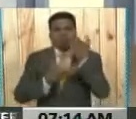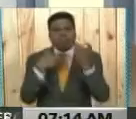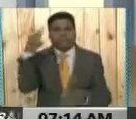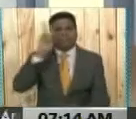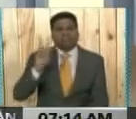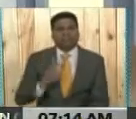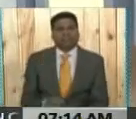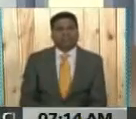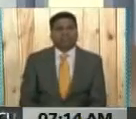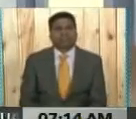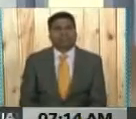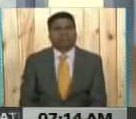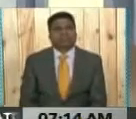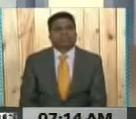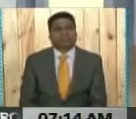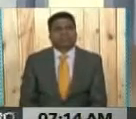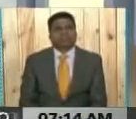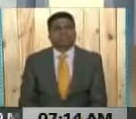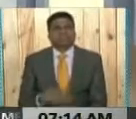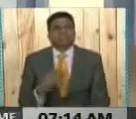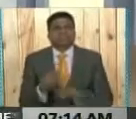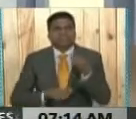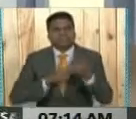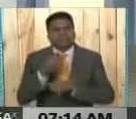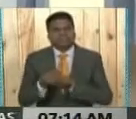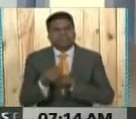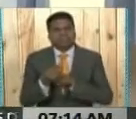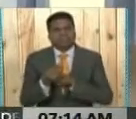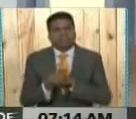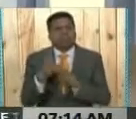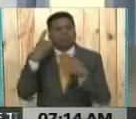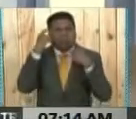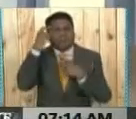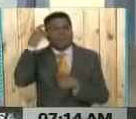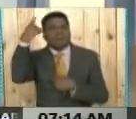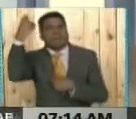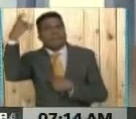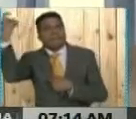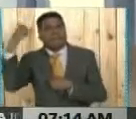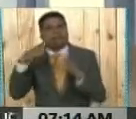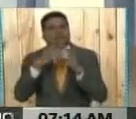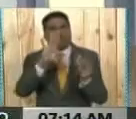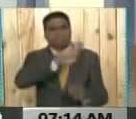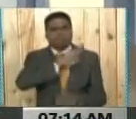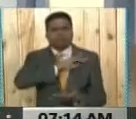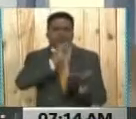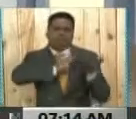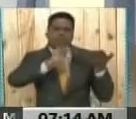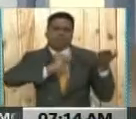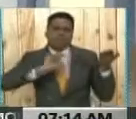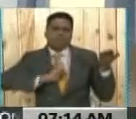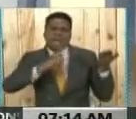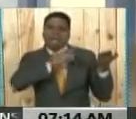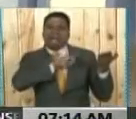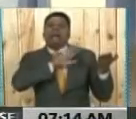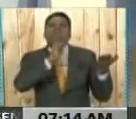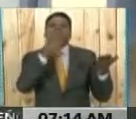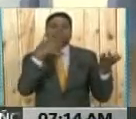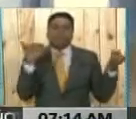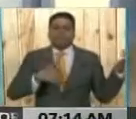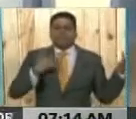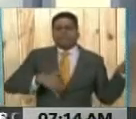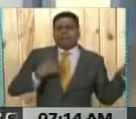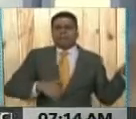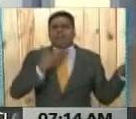siendo un autor, un creador de sus canciones, supo además interpretar